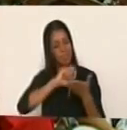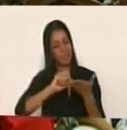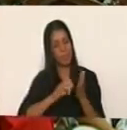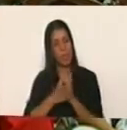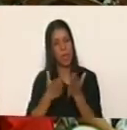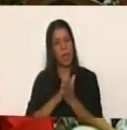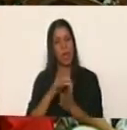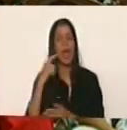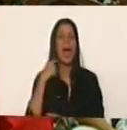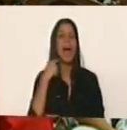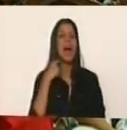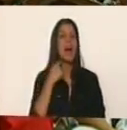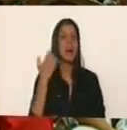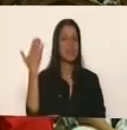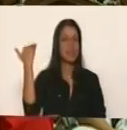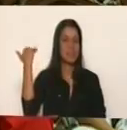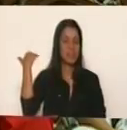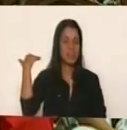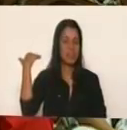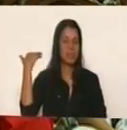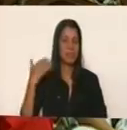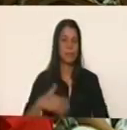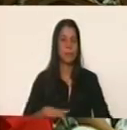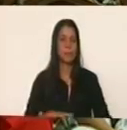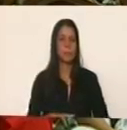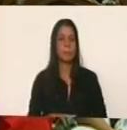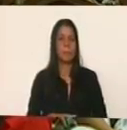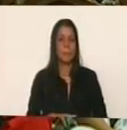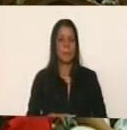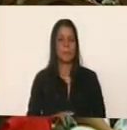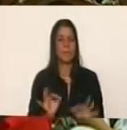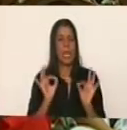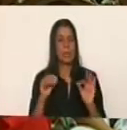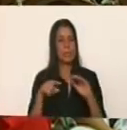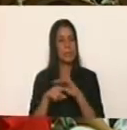la época. En la especificidad